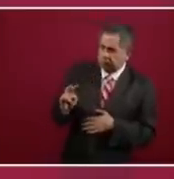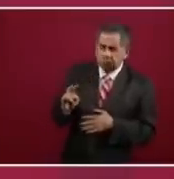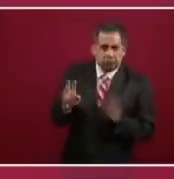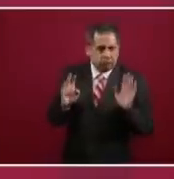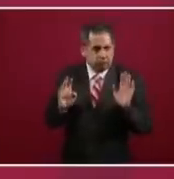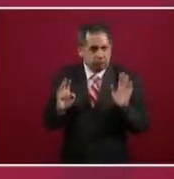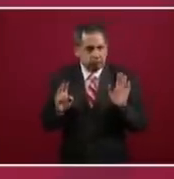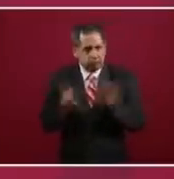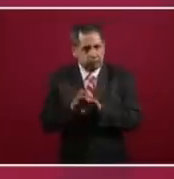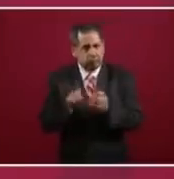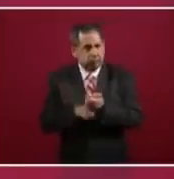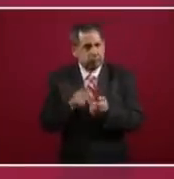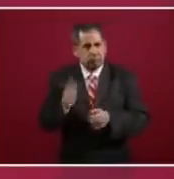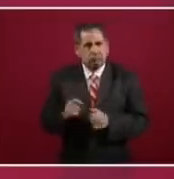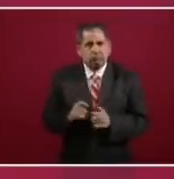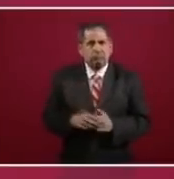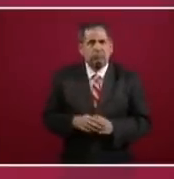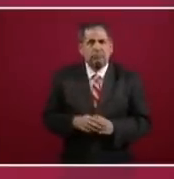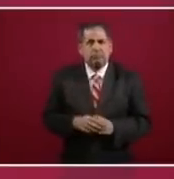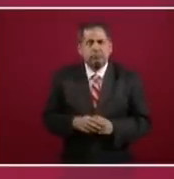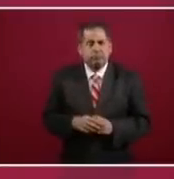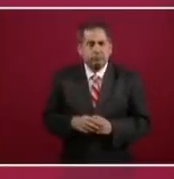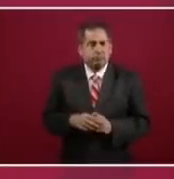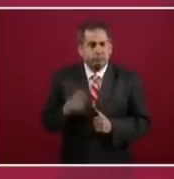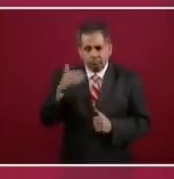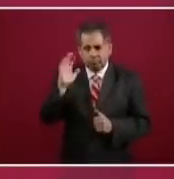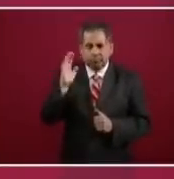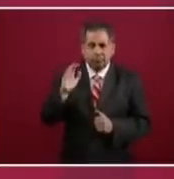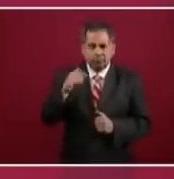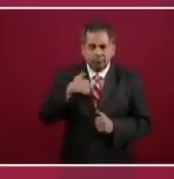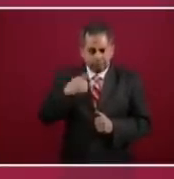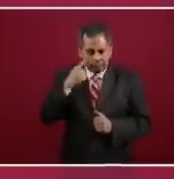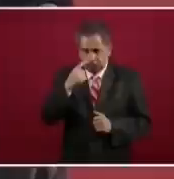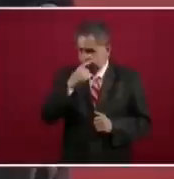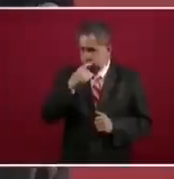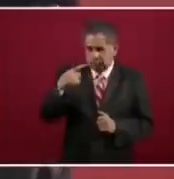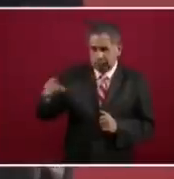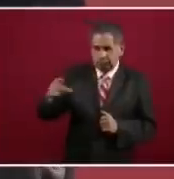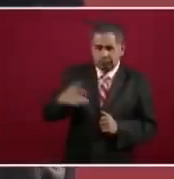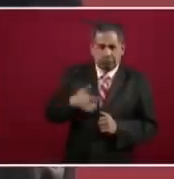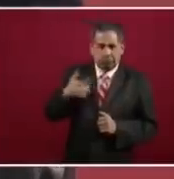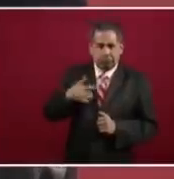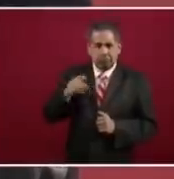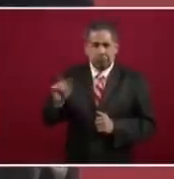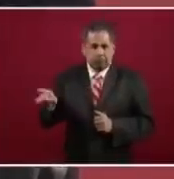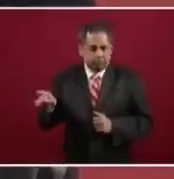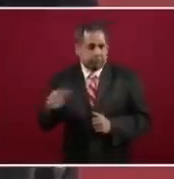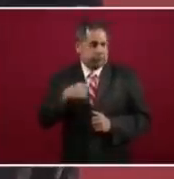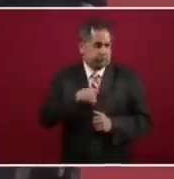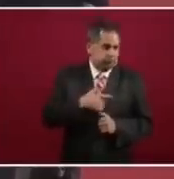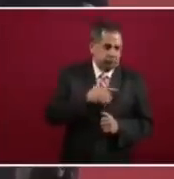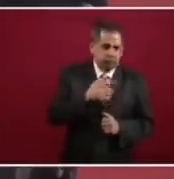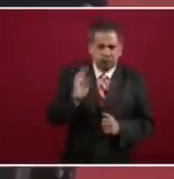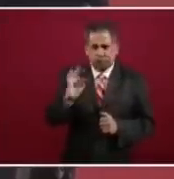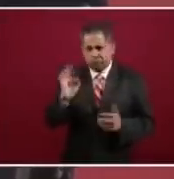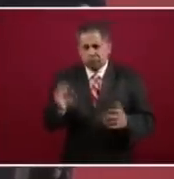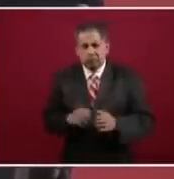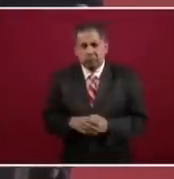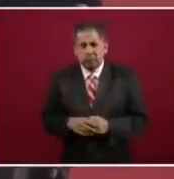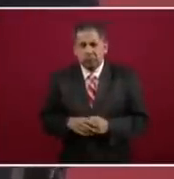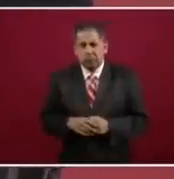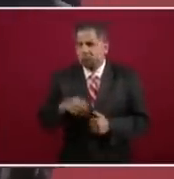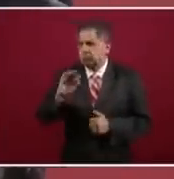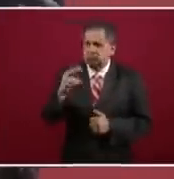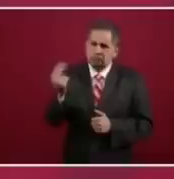caso de que así lo considere lo considere yo si es